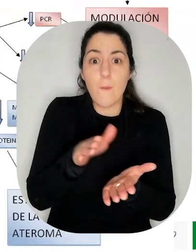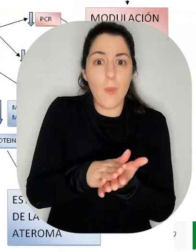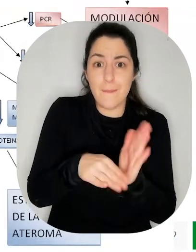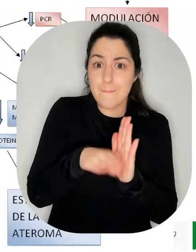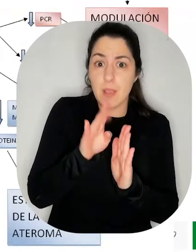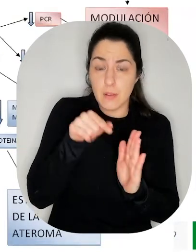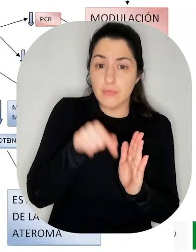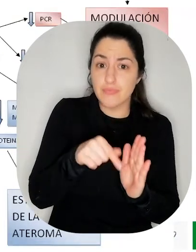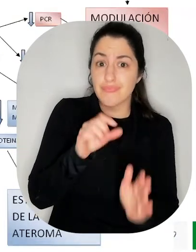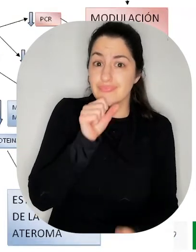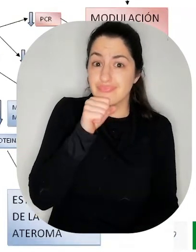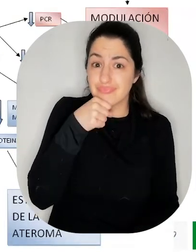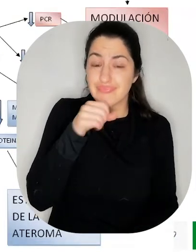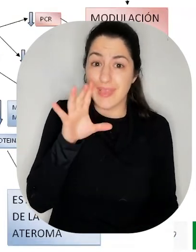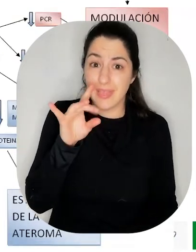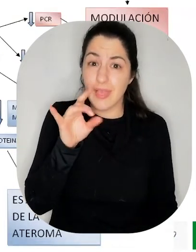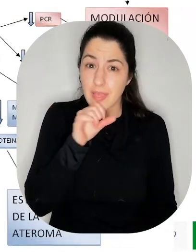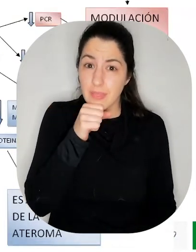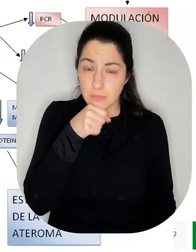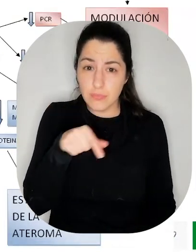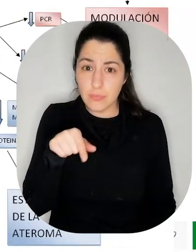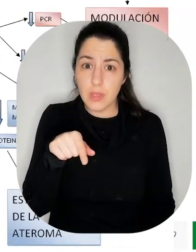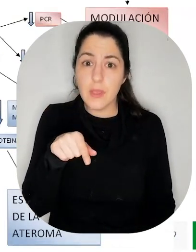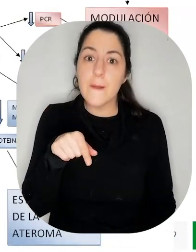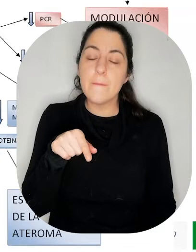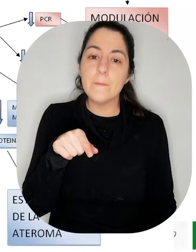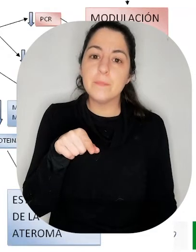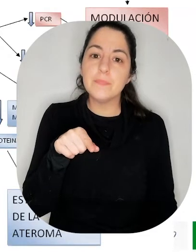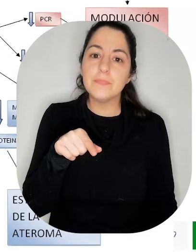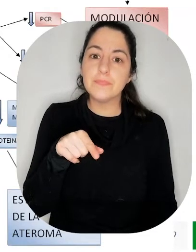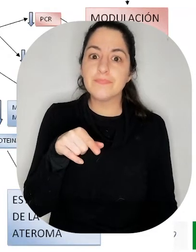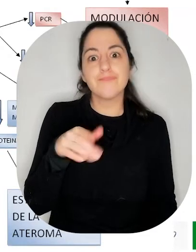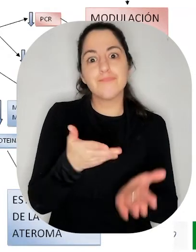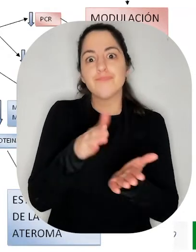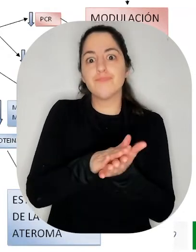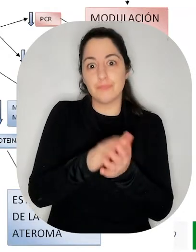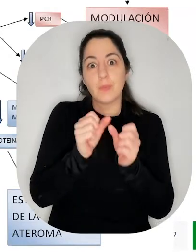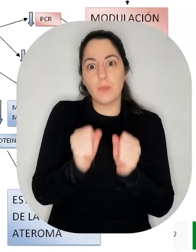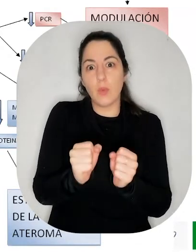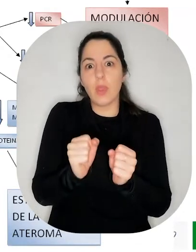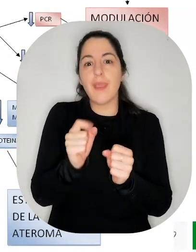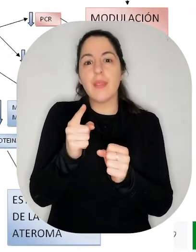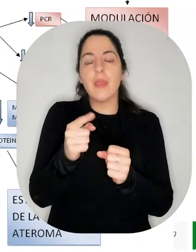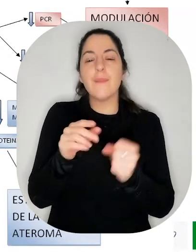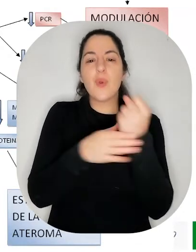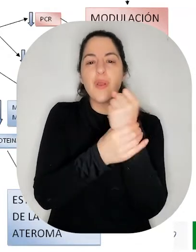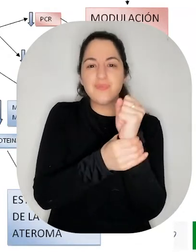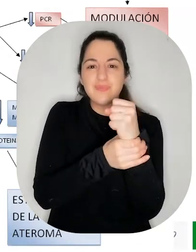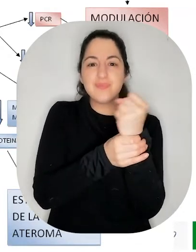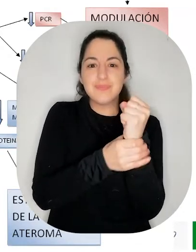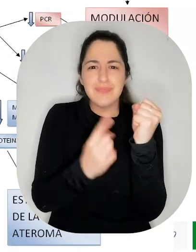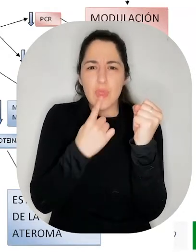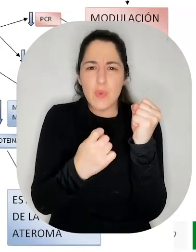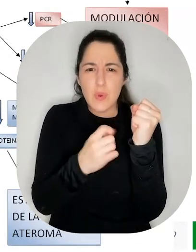principal causa de mortalidad, hoy que llegamos a edades mayores, tenemos entonces que cuidar estos